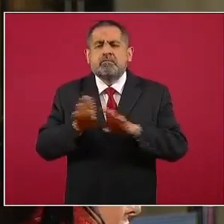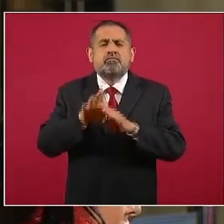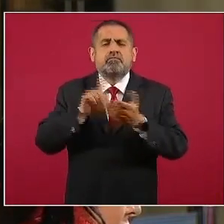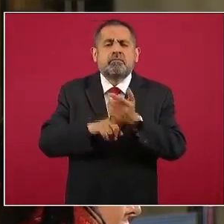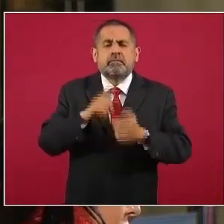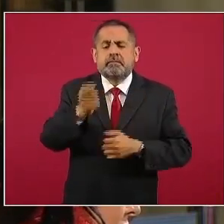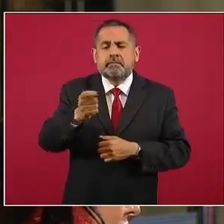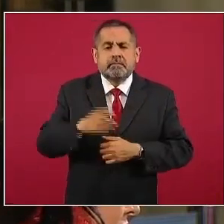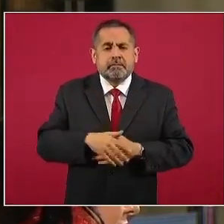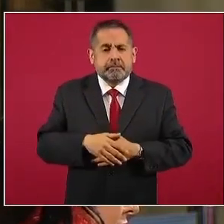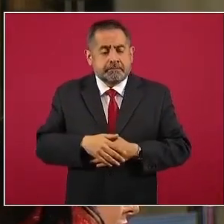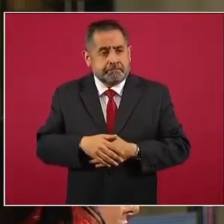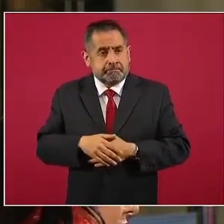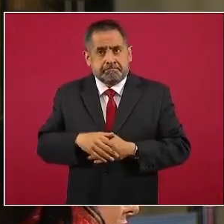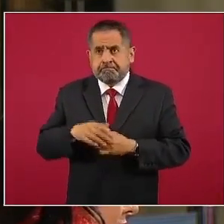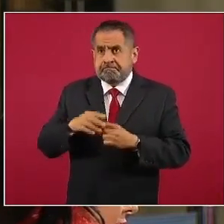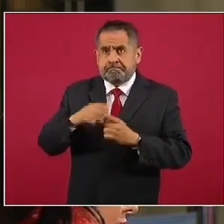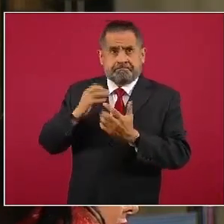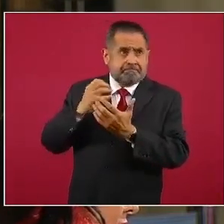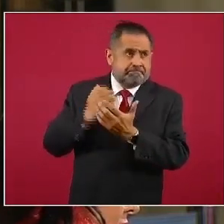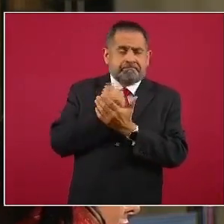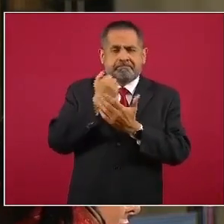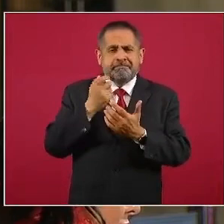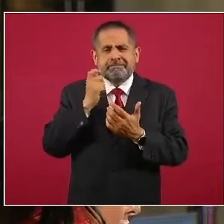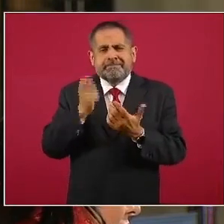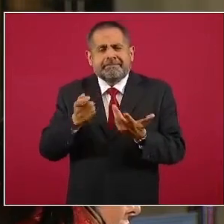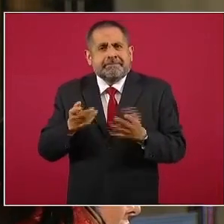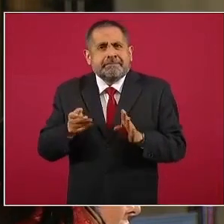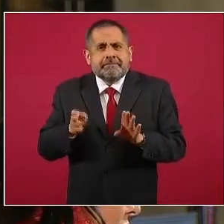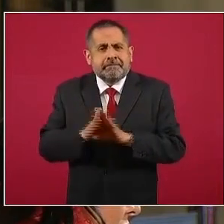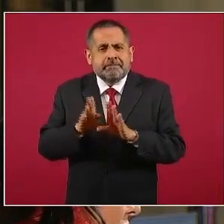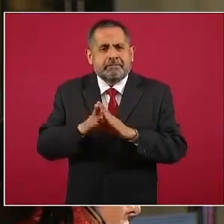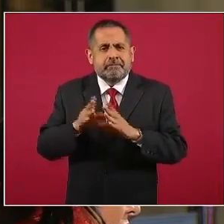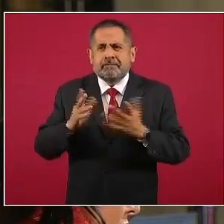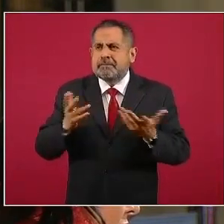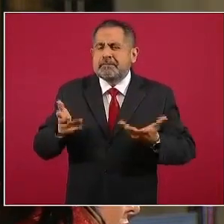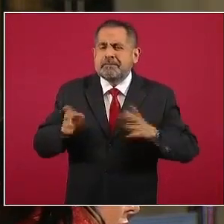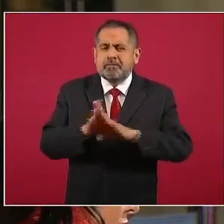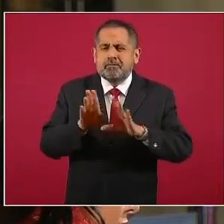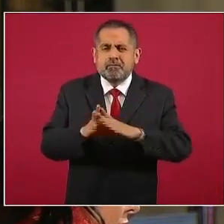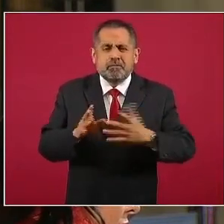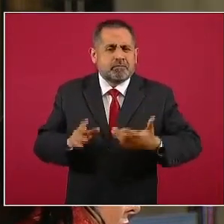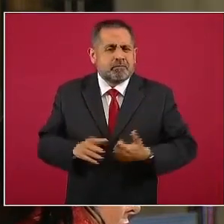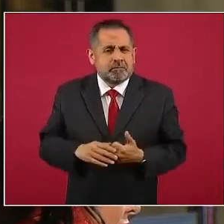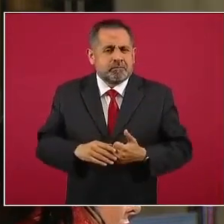permite, si ese logro significa, ¿qué significa a nivel